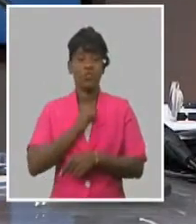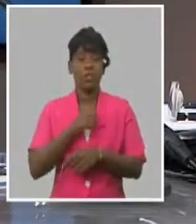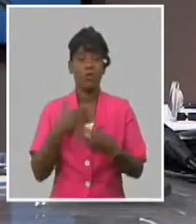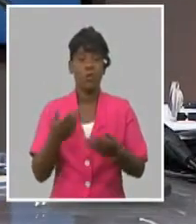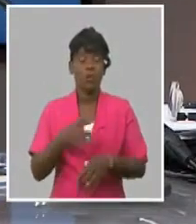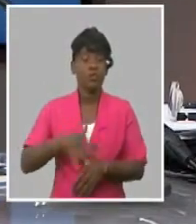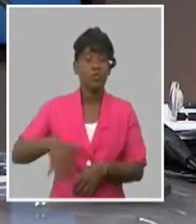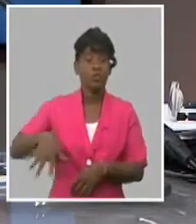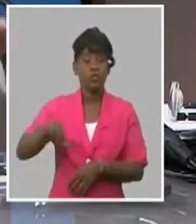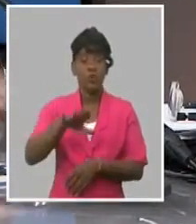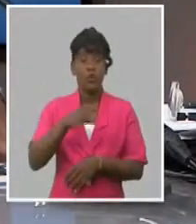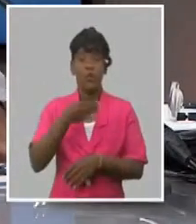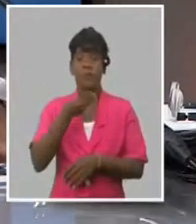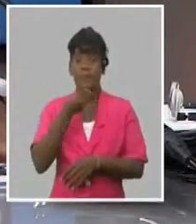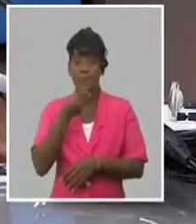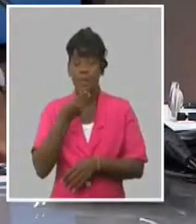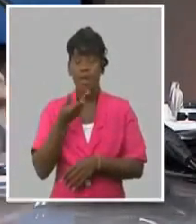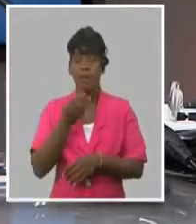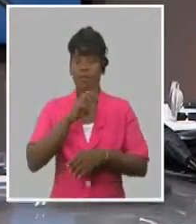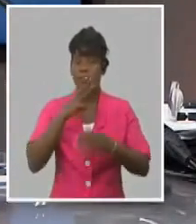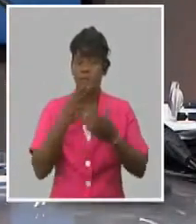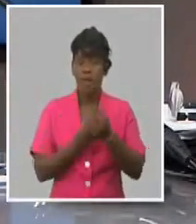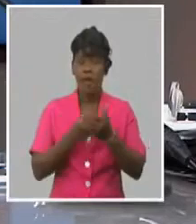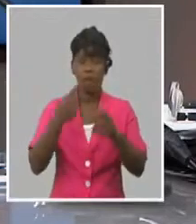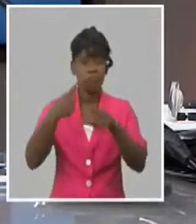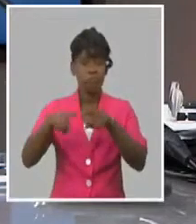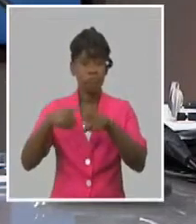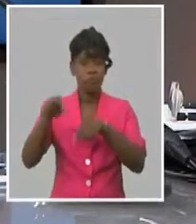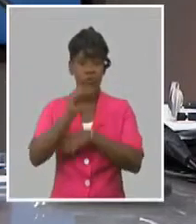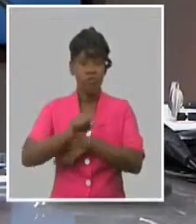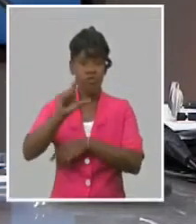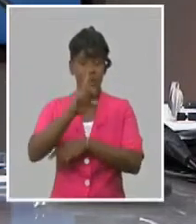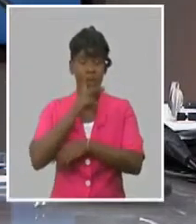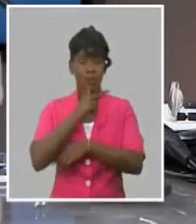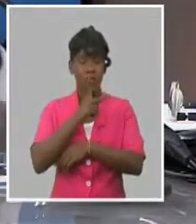mejores condiciones que en el punto de partida donde estamos.